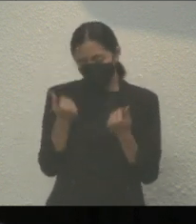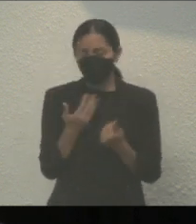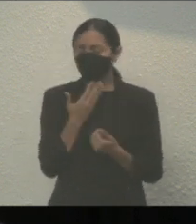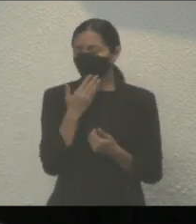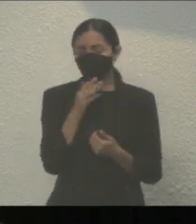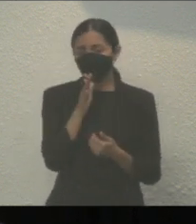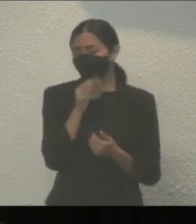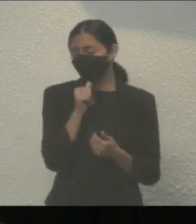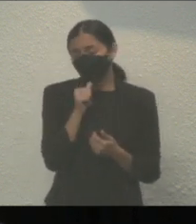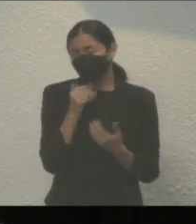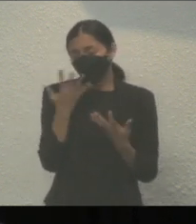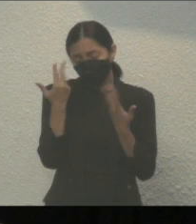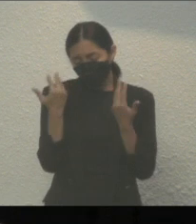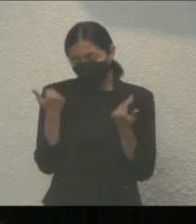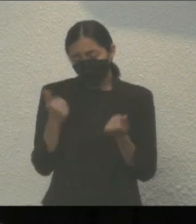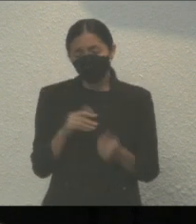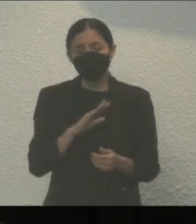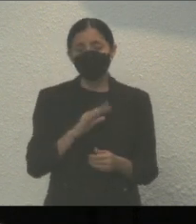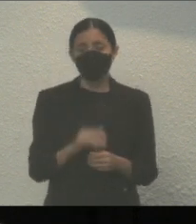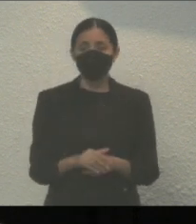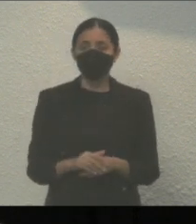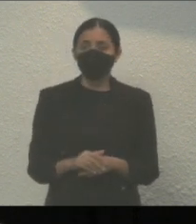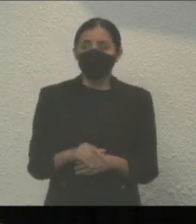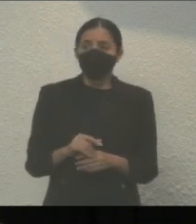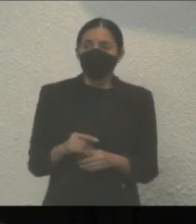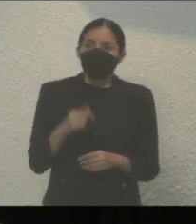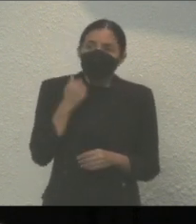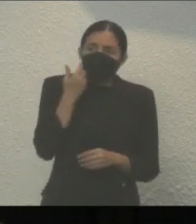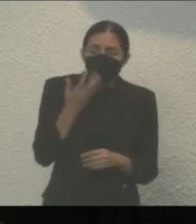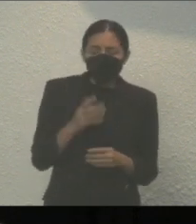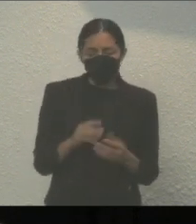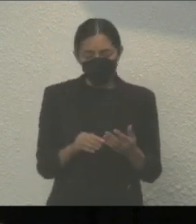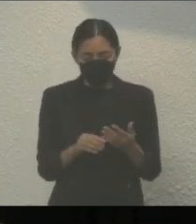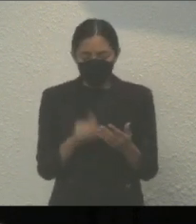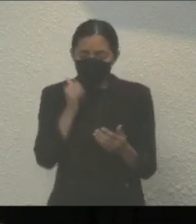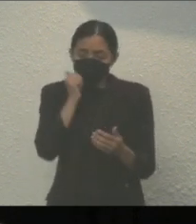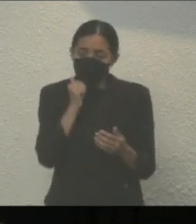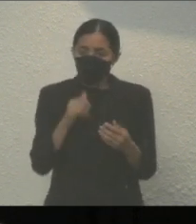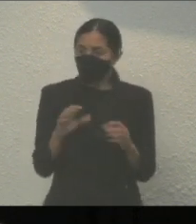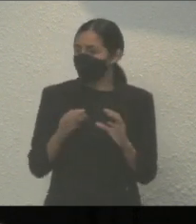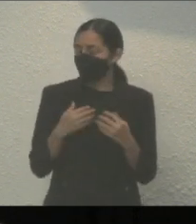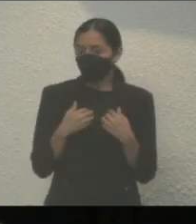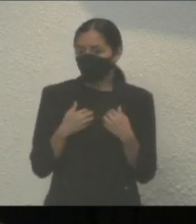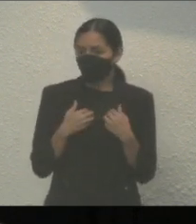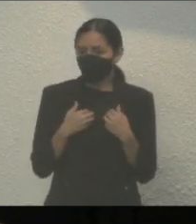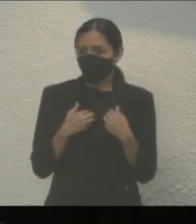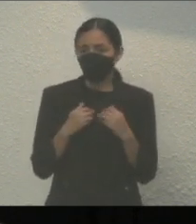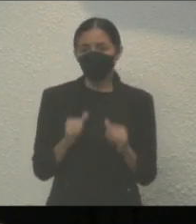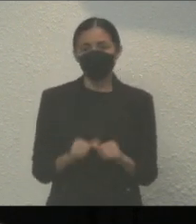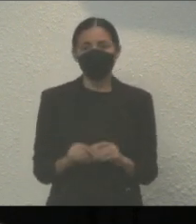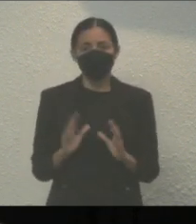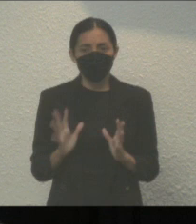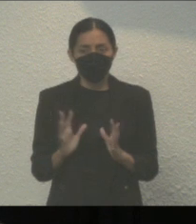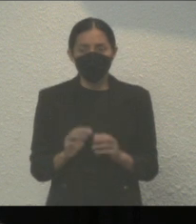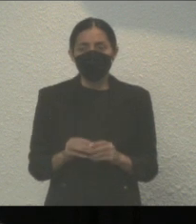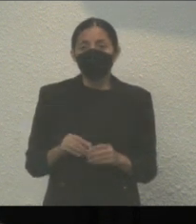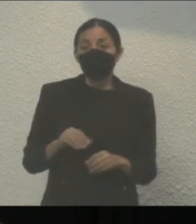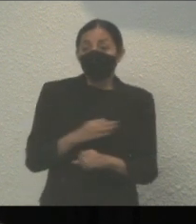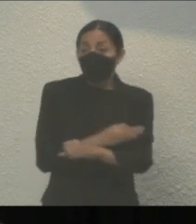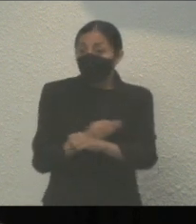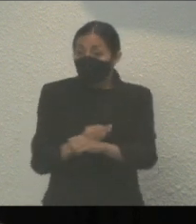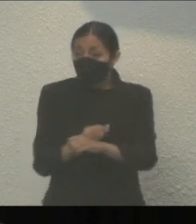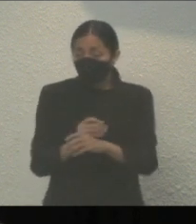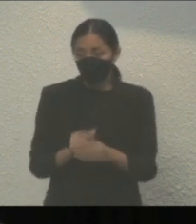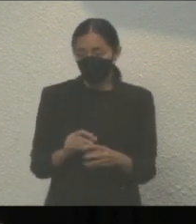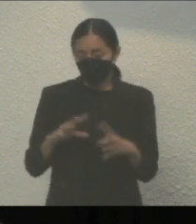lograrlo, por quererme inclusive a través de mis defectos. Gracias a toda mi familia por ser mi mejor red